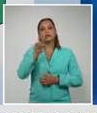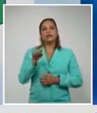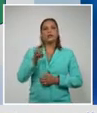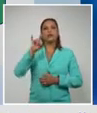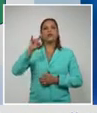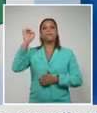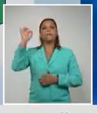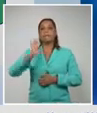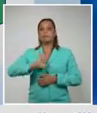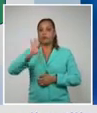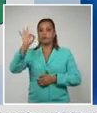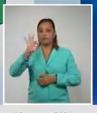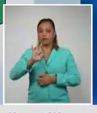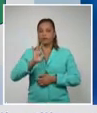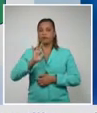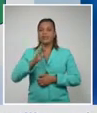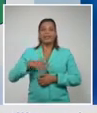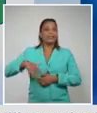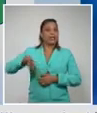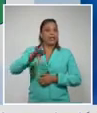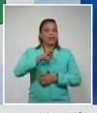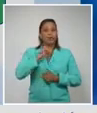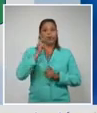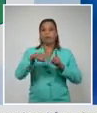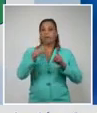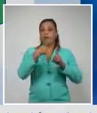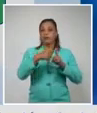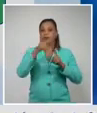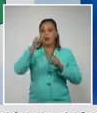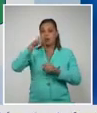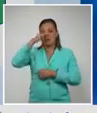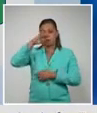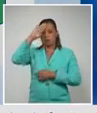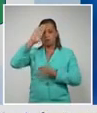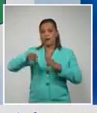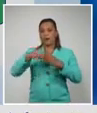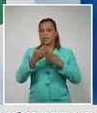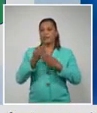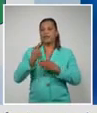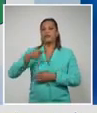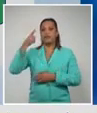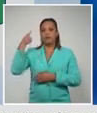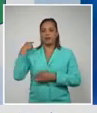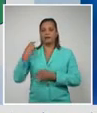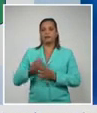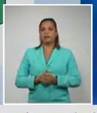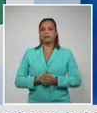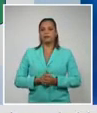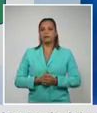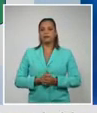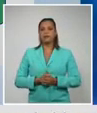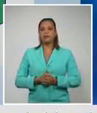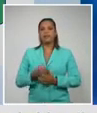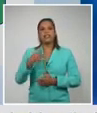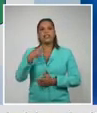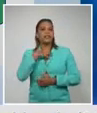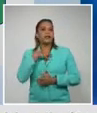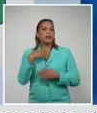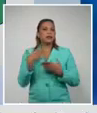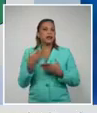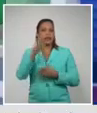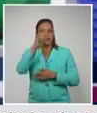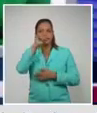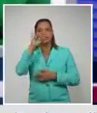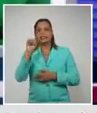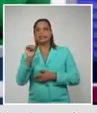15,9% de todos los diagnosticados en Cuba en el día de ayer pues tienen 60 años y más de